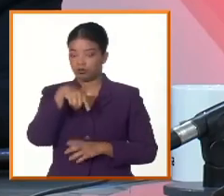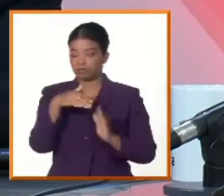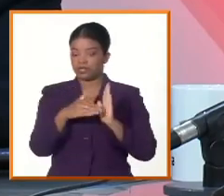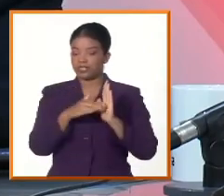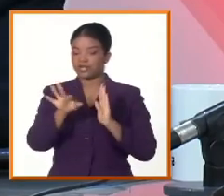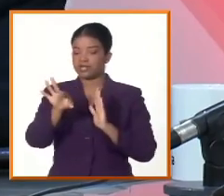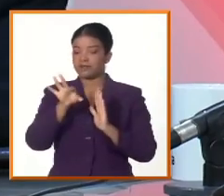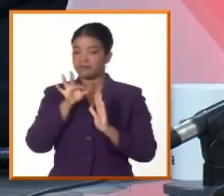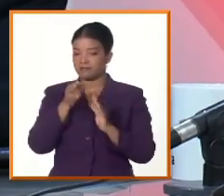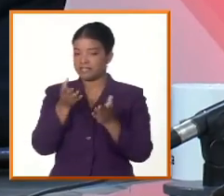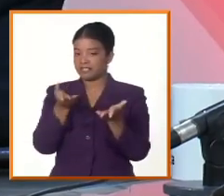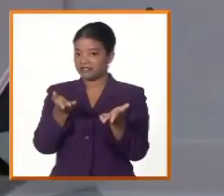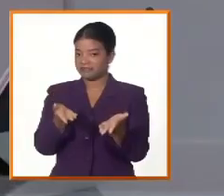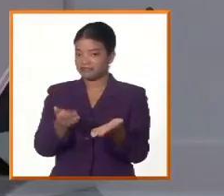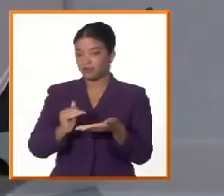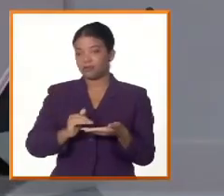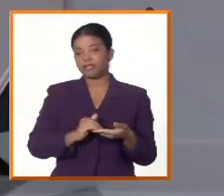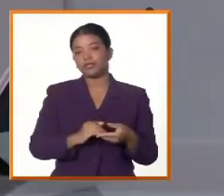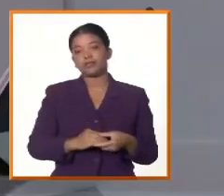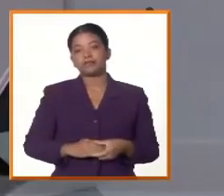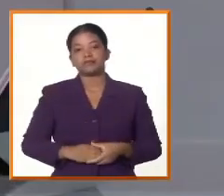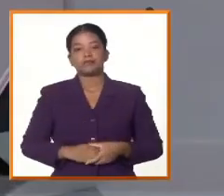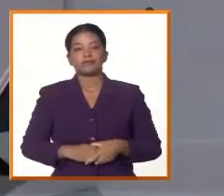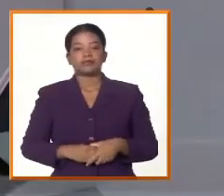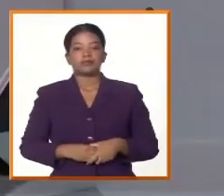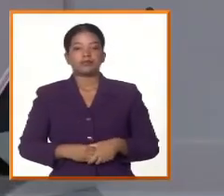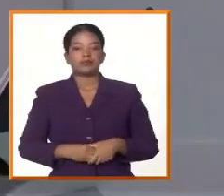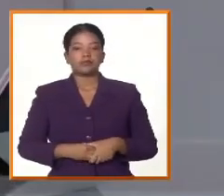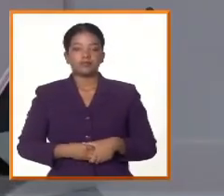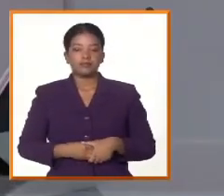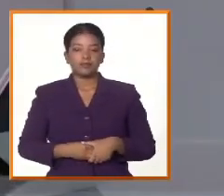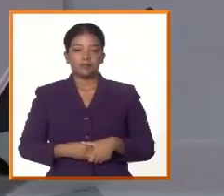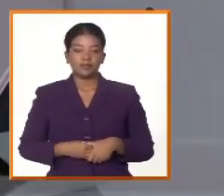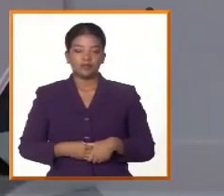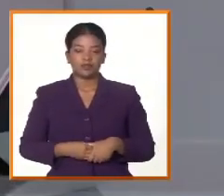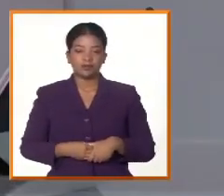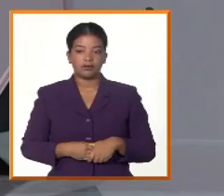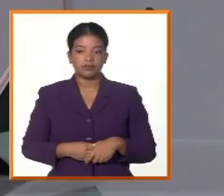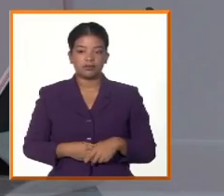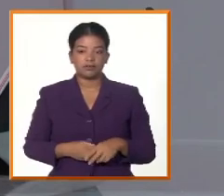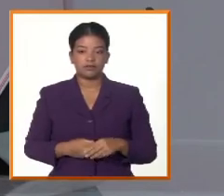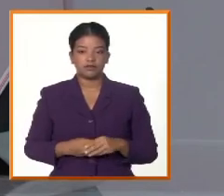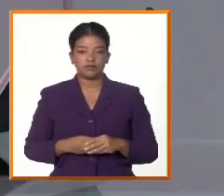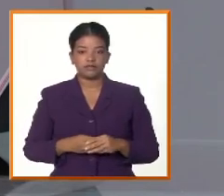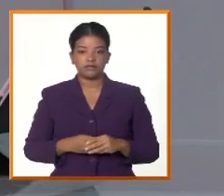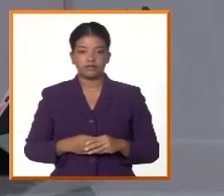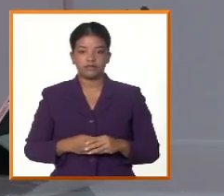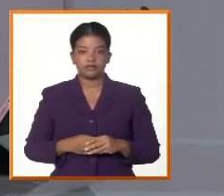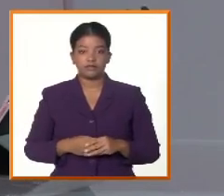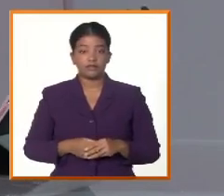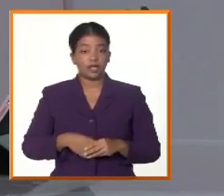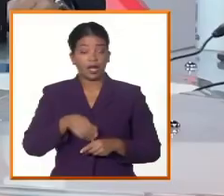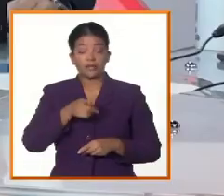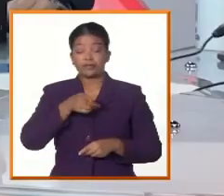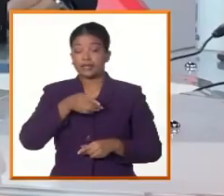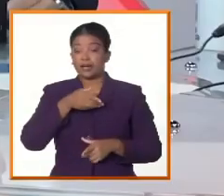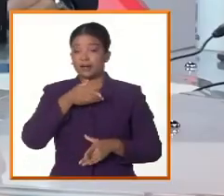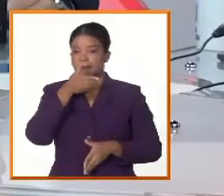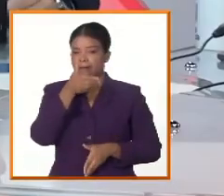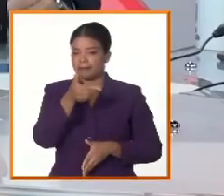acá en la mesa y me gustaría porque ha sido partícipe activo de todo el proceso